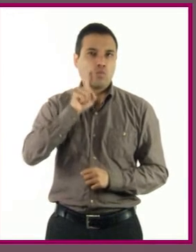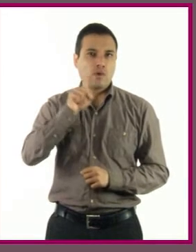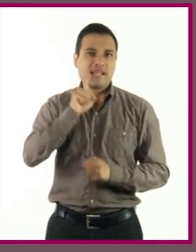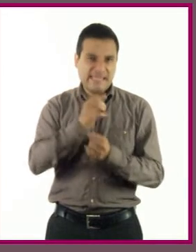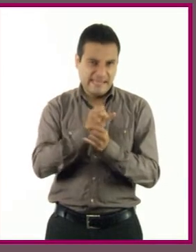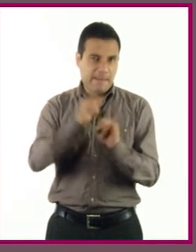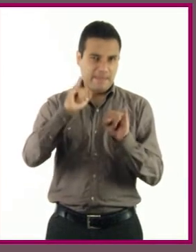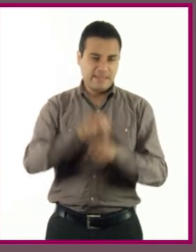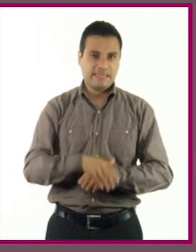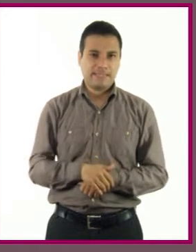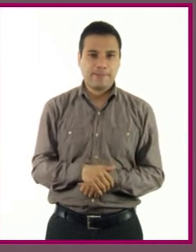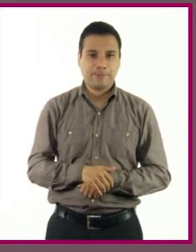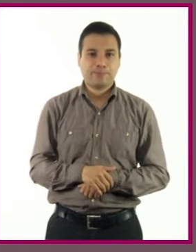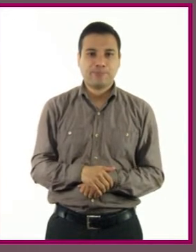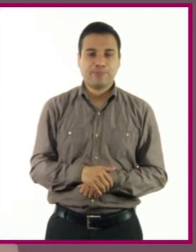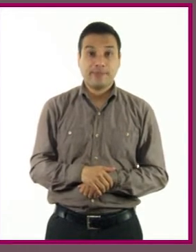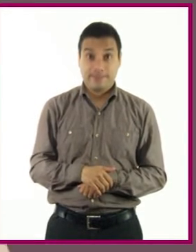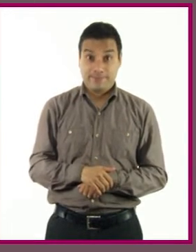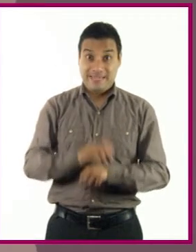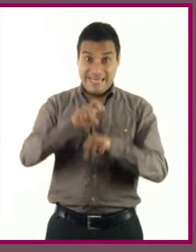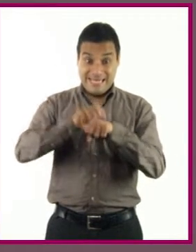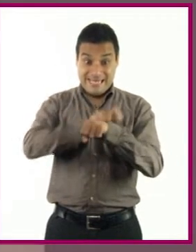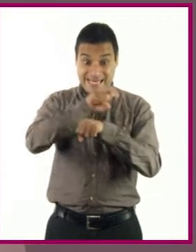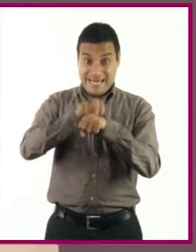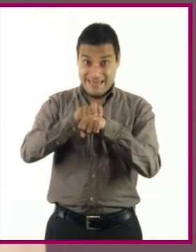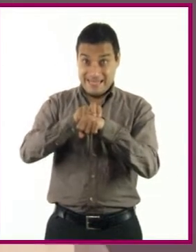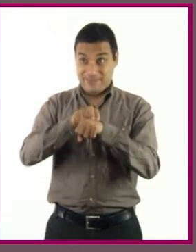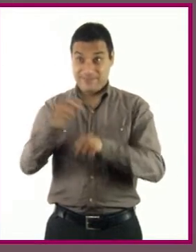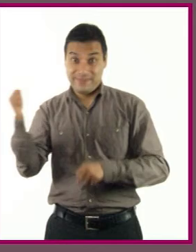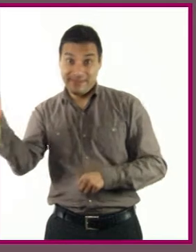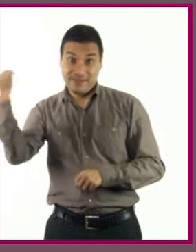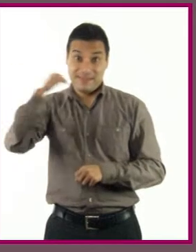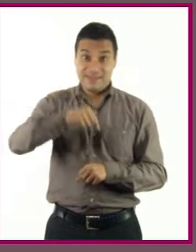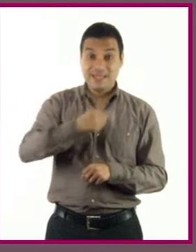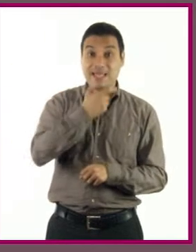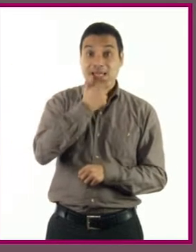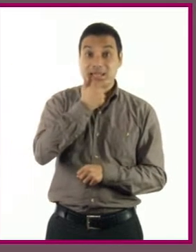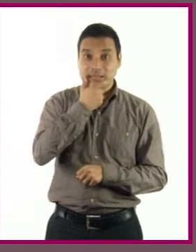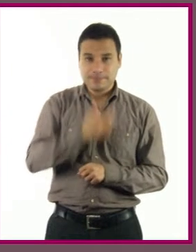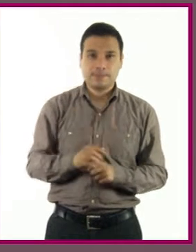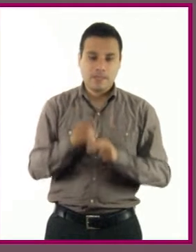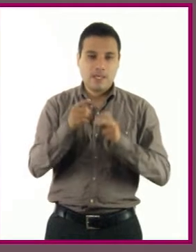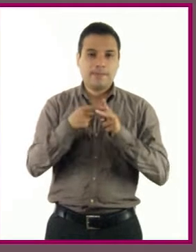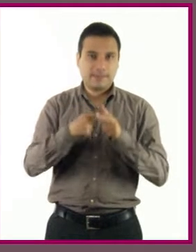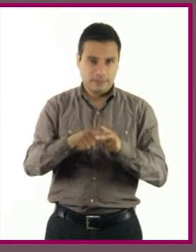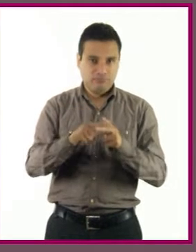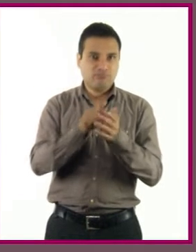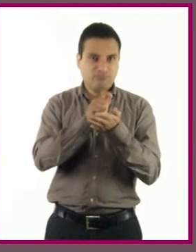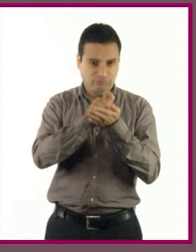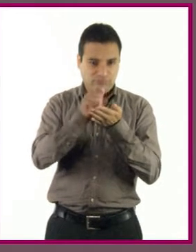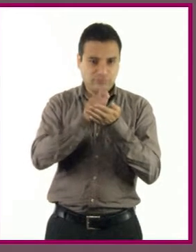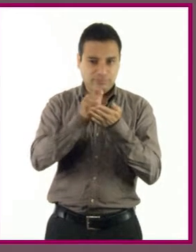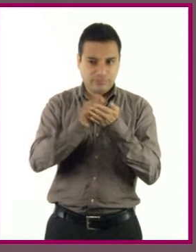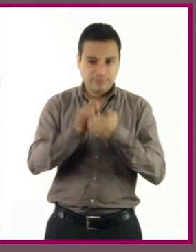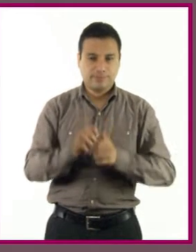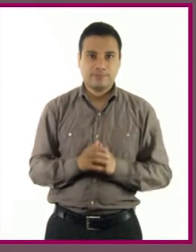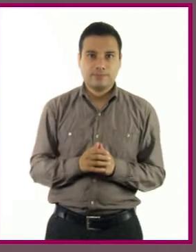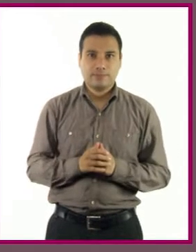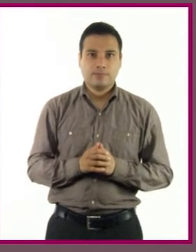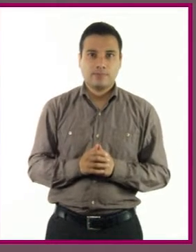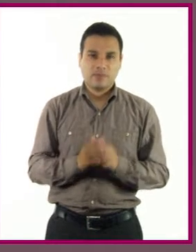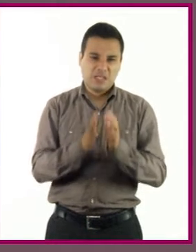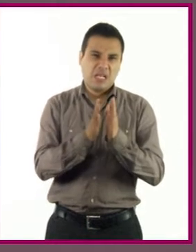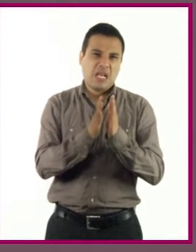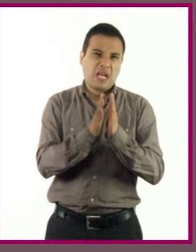económica. De regreso de Irlanda, Mary comenzaría a trabajar como escritora de manera regular, publicando artículos